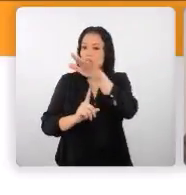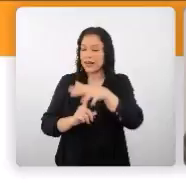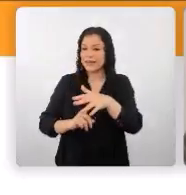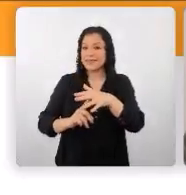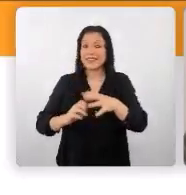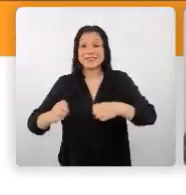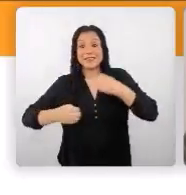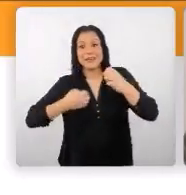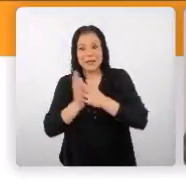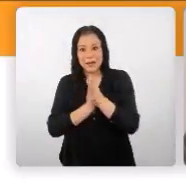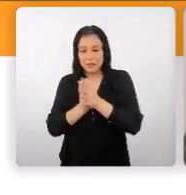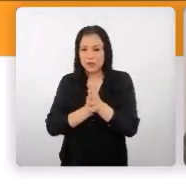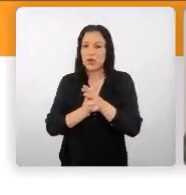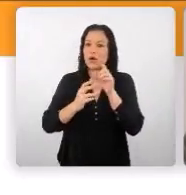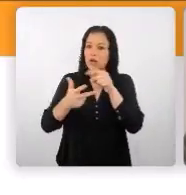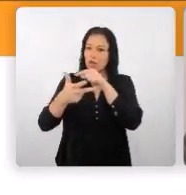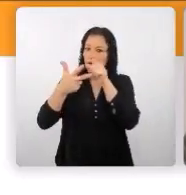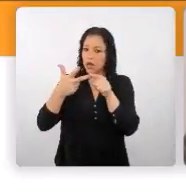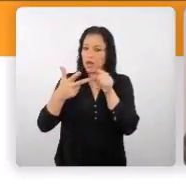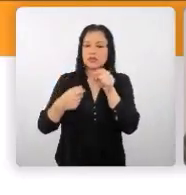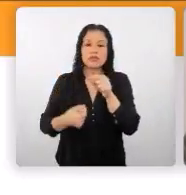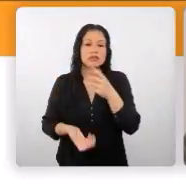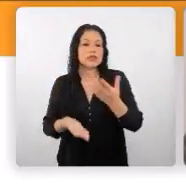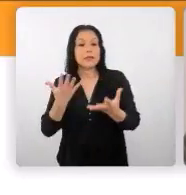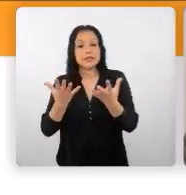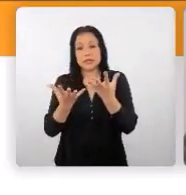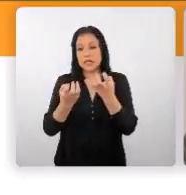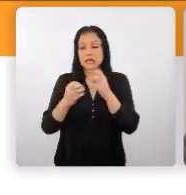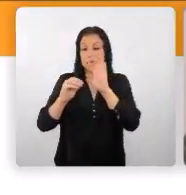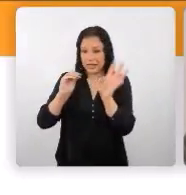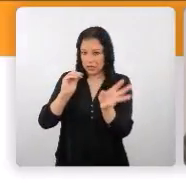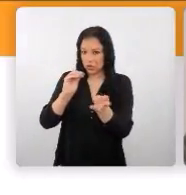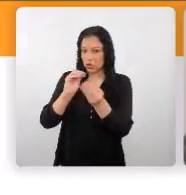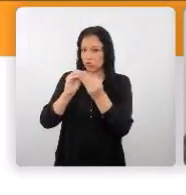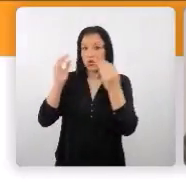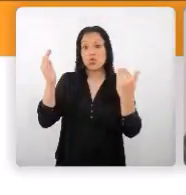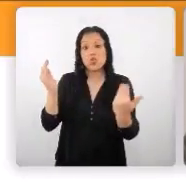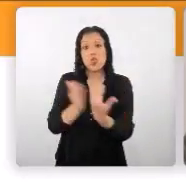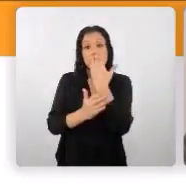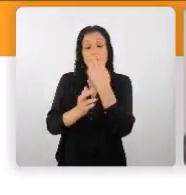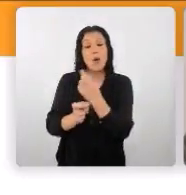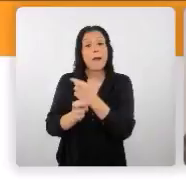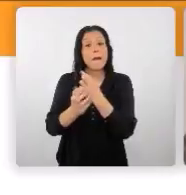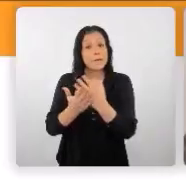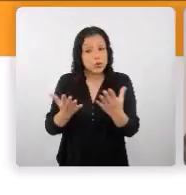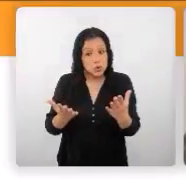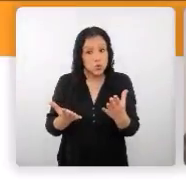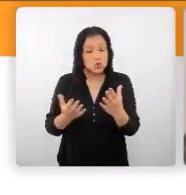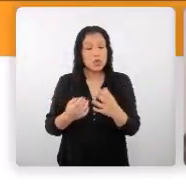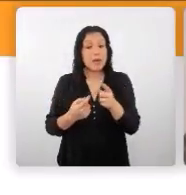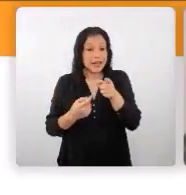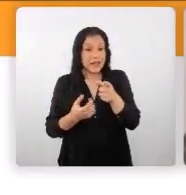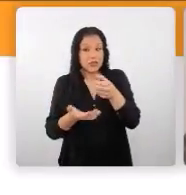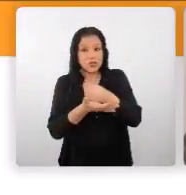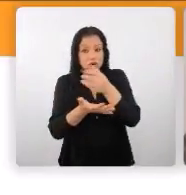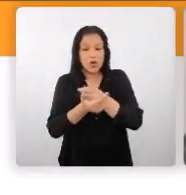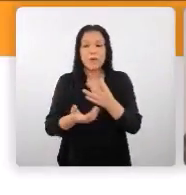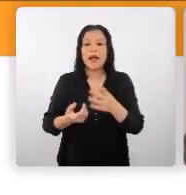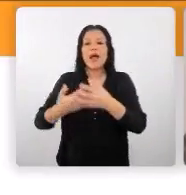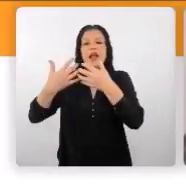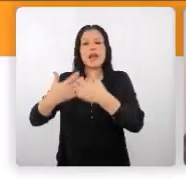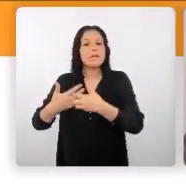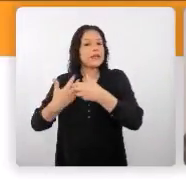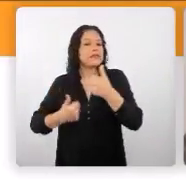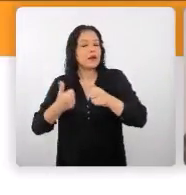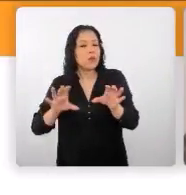aventura. Y en este caso, si es que se quiere introducir un nuevo producto al mercado, el proveedor lo que debe